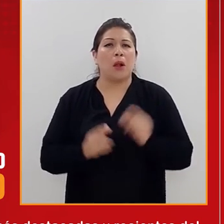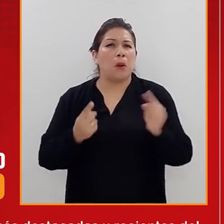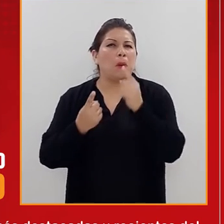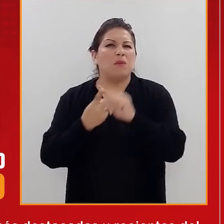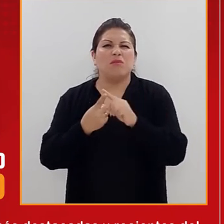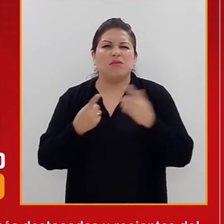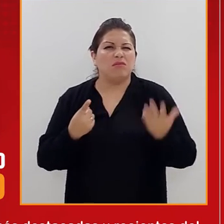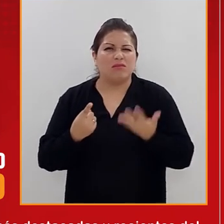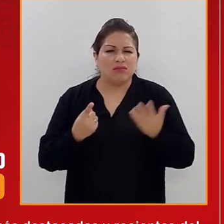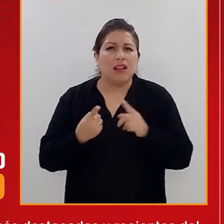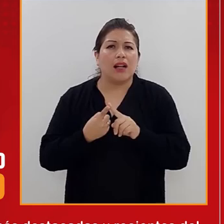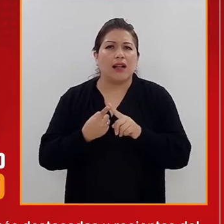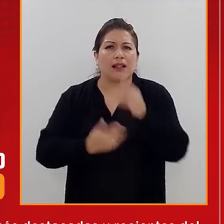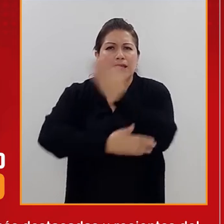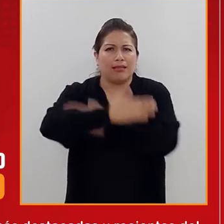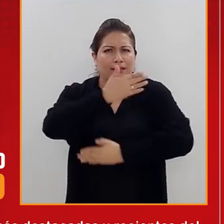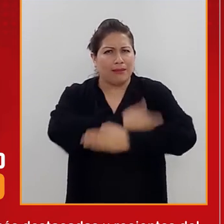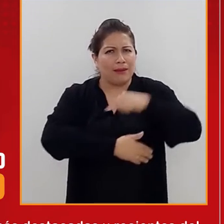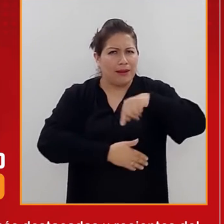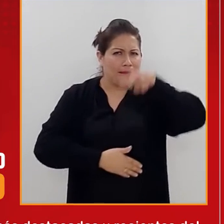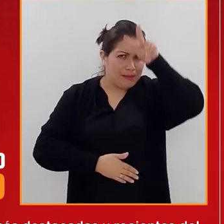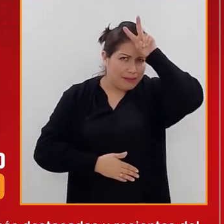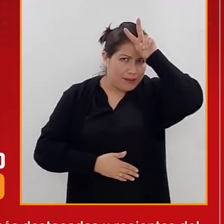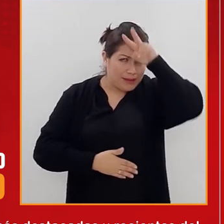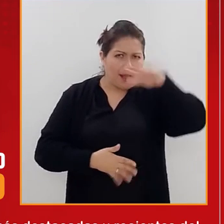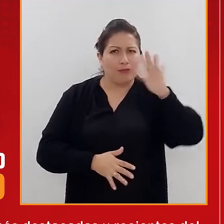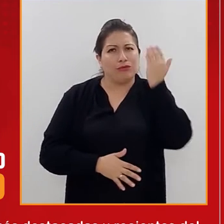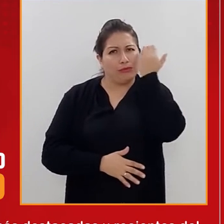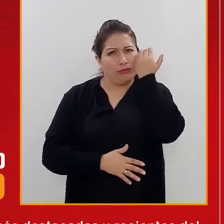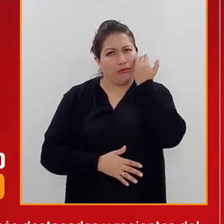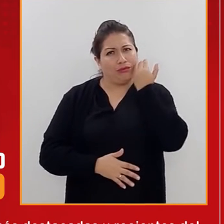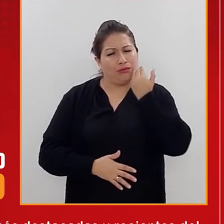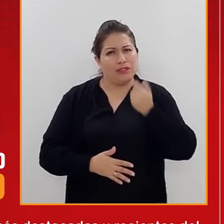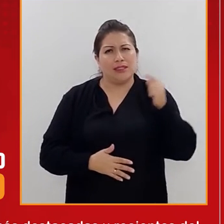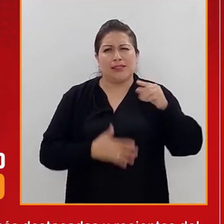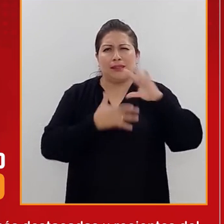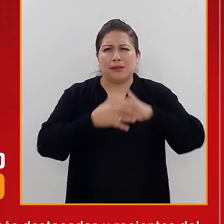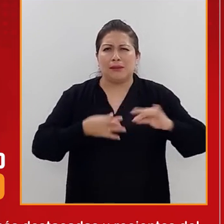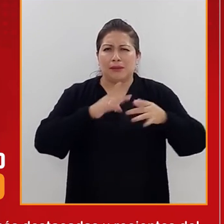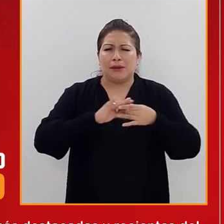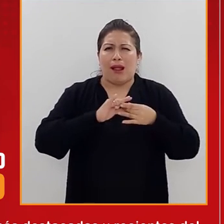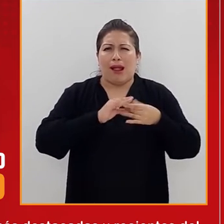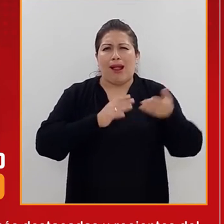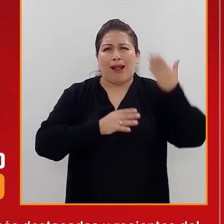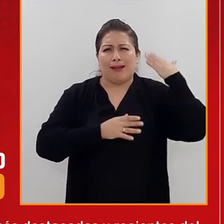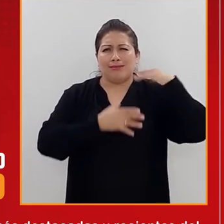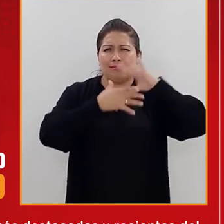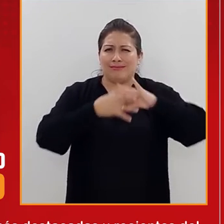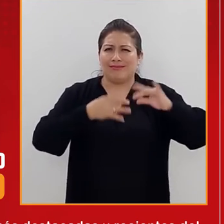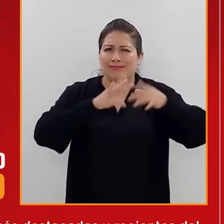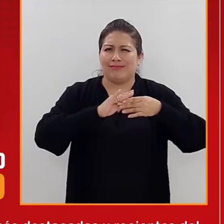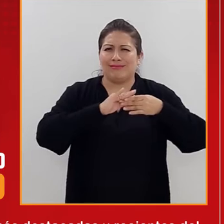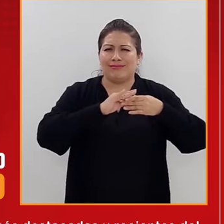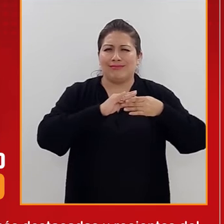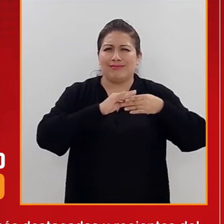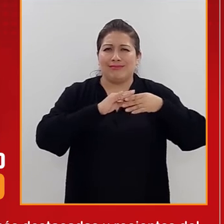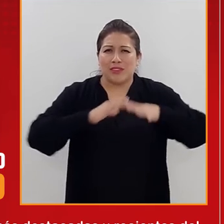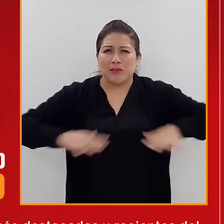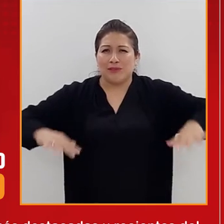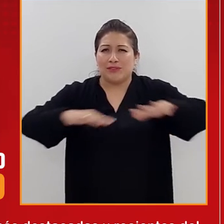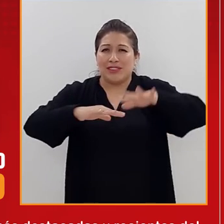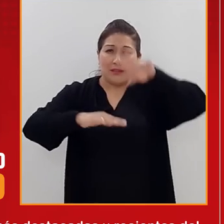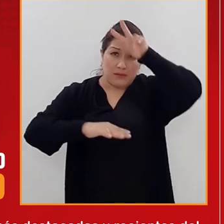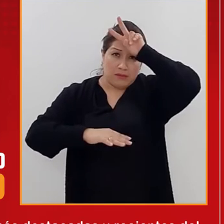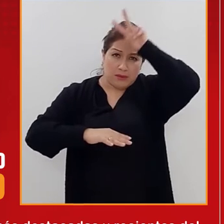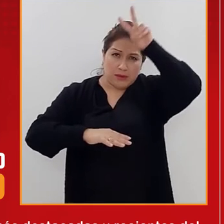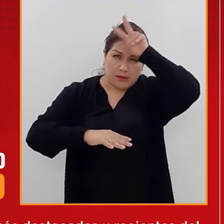continuación. 1. Discapacidad en el Perú precolombino. Las culturas que florecieron a lo largo